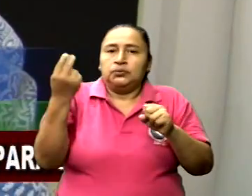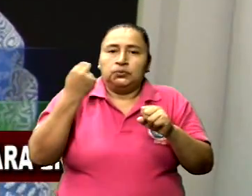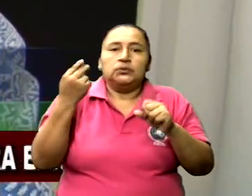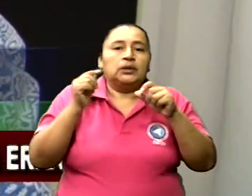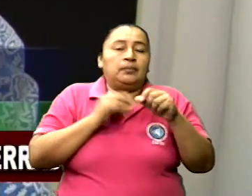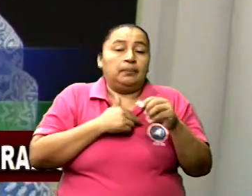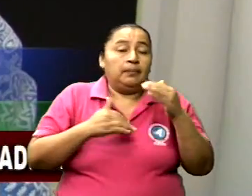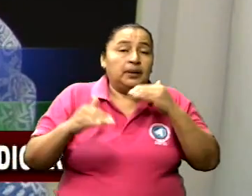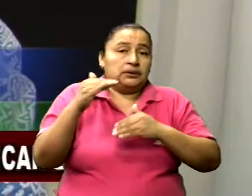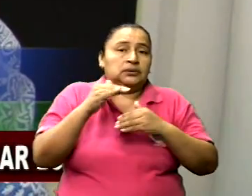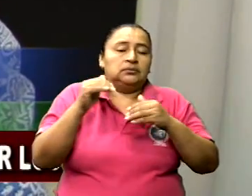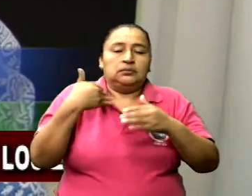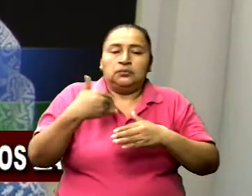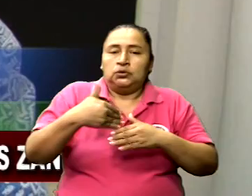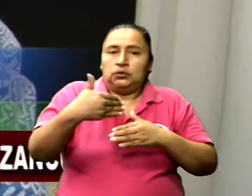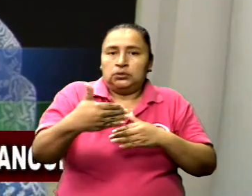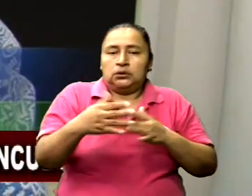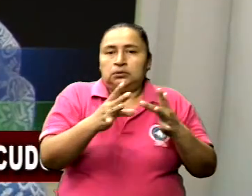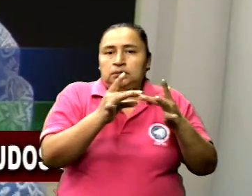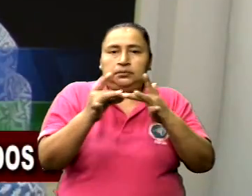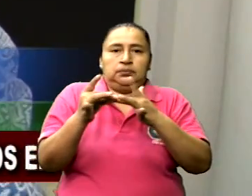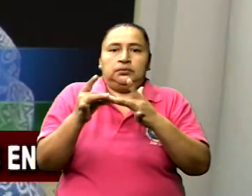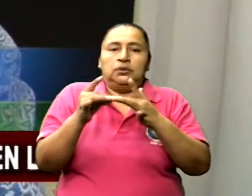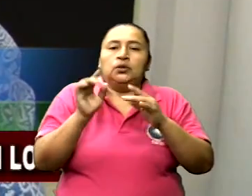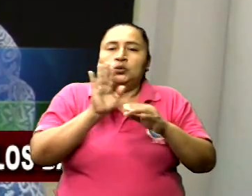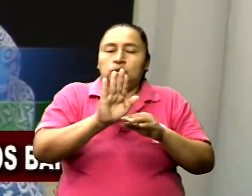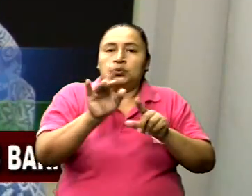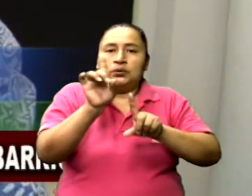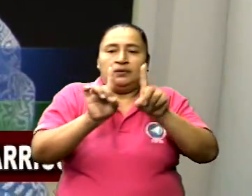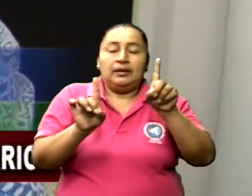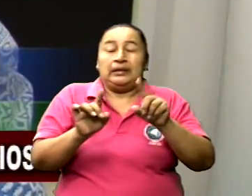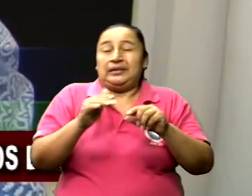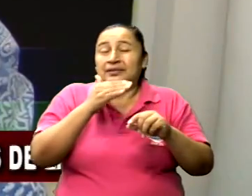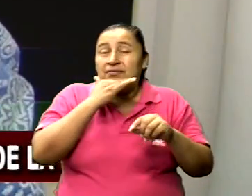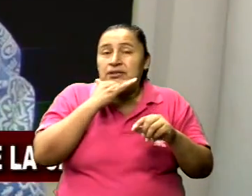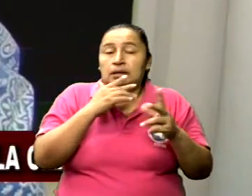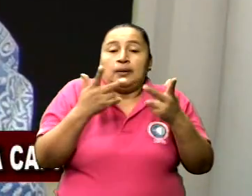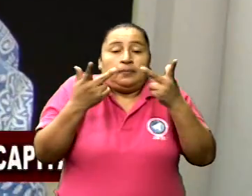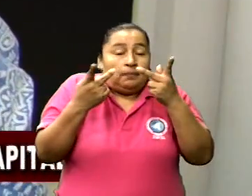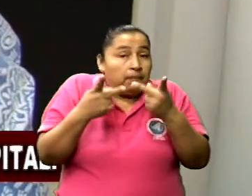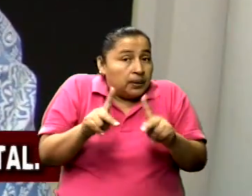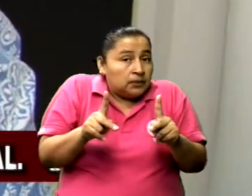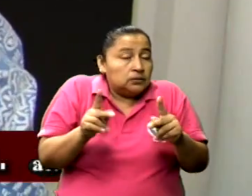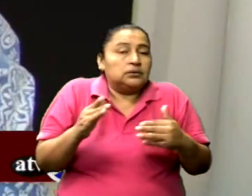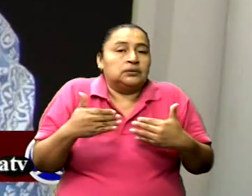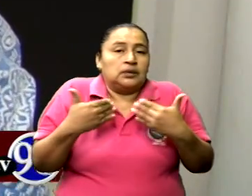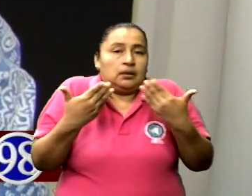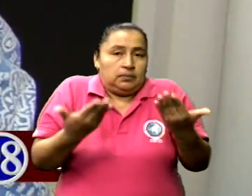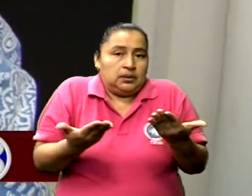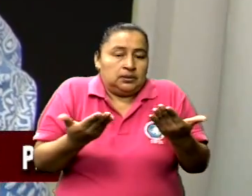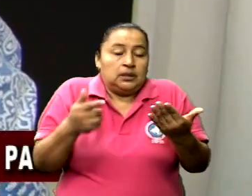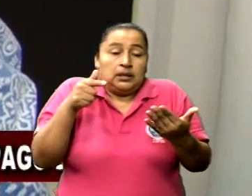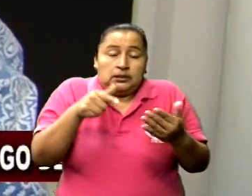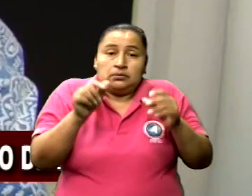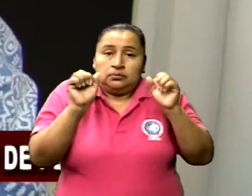un mayor acceso a procedimientos que tienen su nivel de complejidad, pero al mismo tiempo estas capacidades son